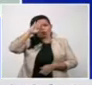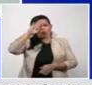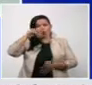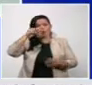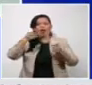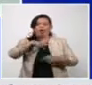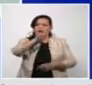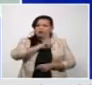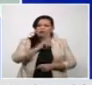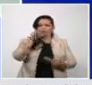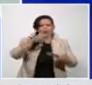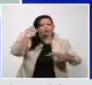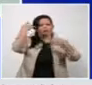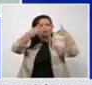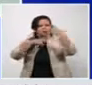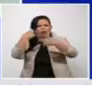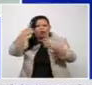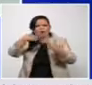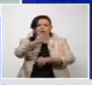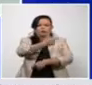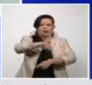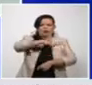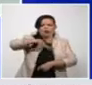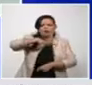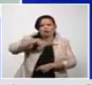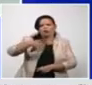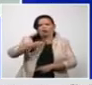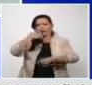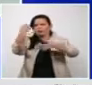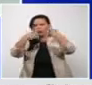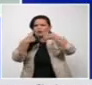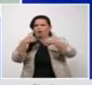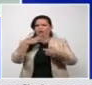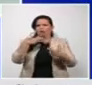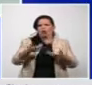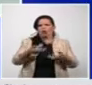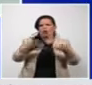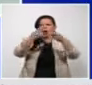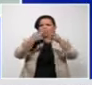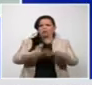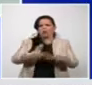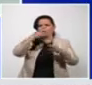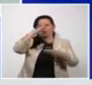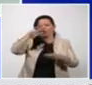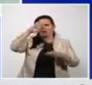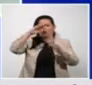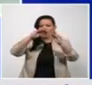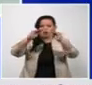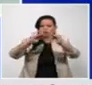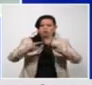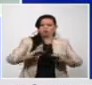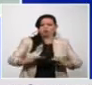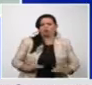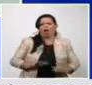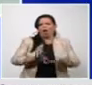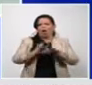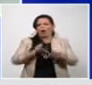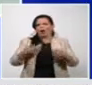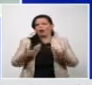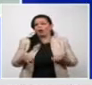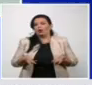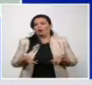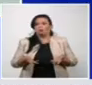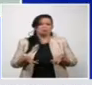las inquietudes de la población, ¿y qué lugar ocupa Cuba? Bueno, el lugar que ocupa es el 103 en esta relación